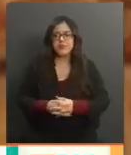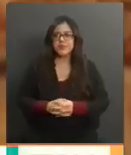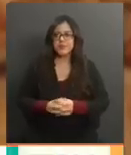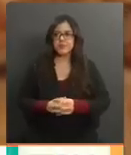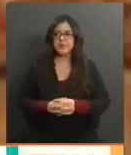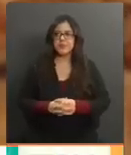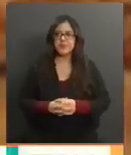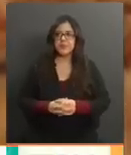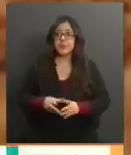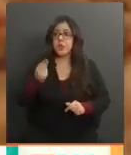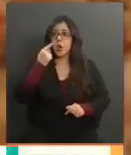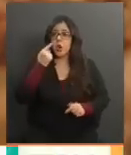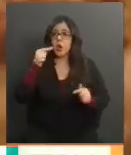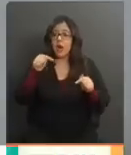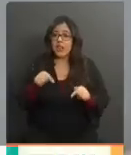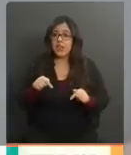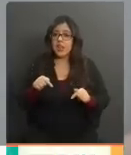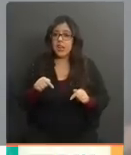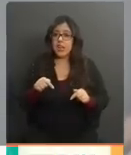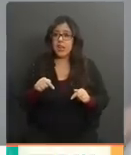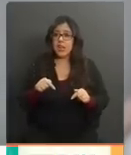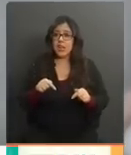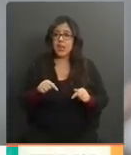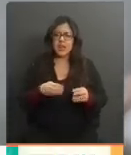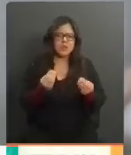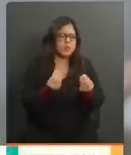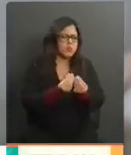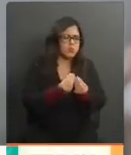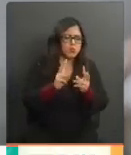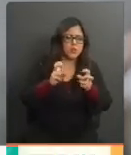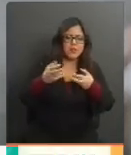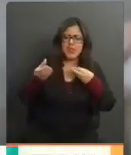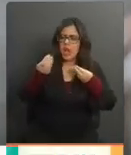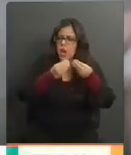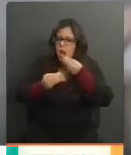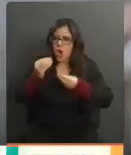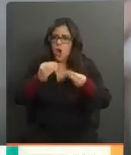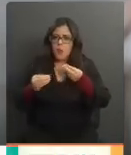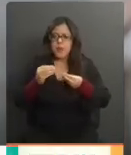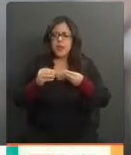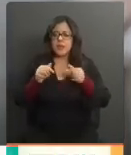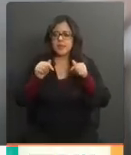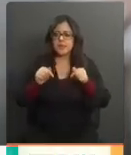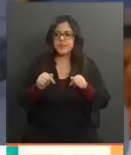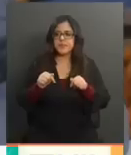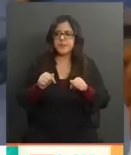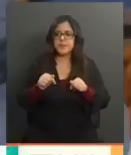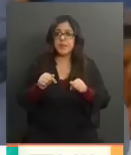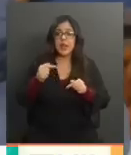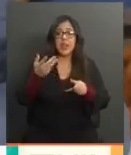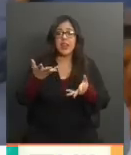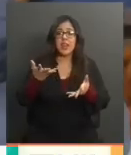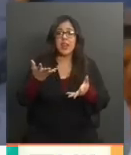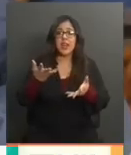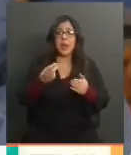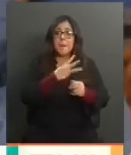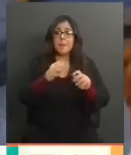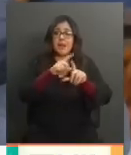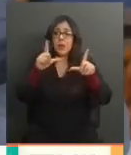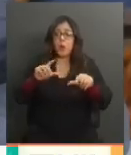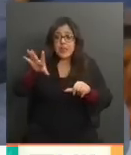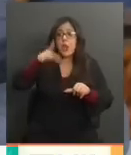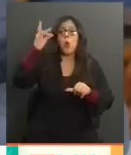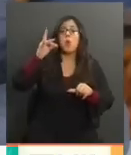Destacar que tenemos una amplia carta gastronómica. Tenemos como una Descubre Chimbarongo, que es una plataforma donde puede encontrar